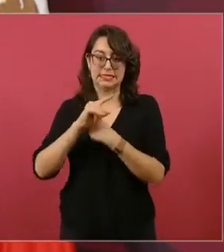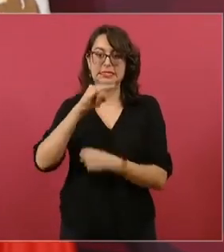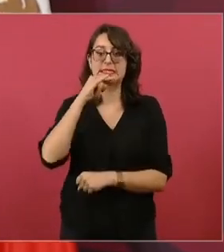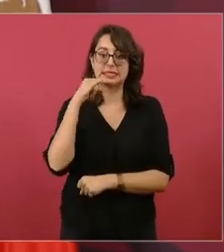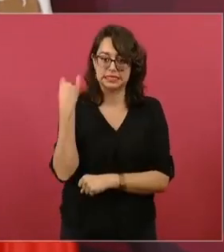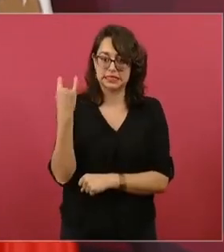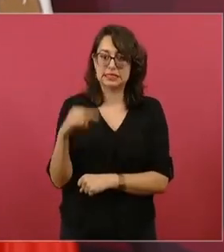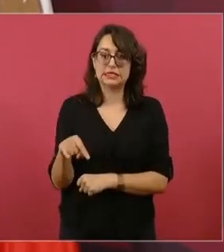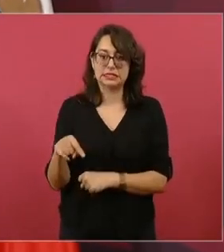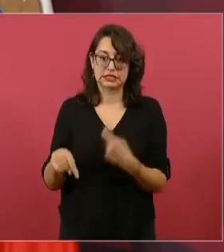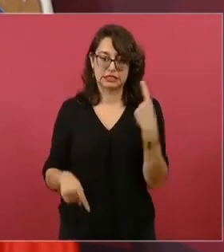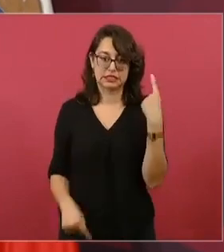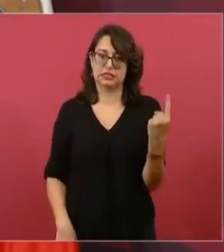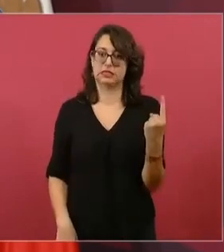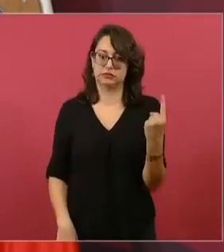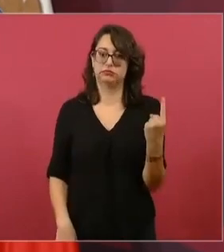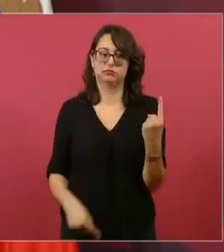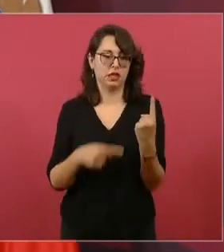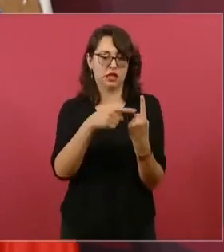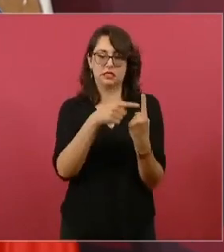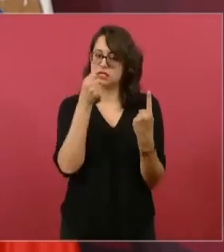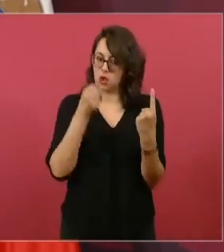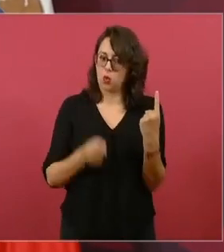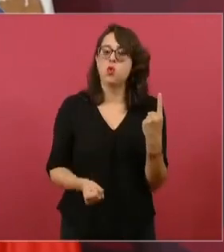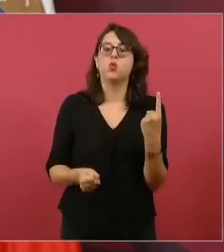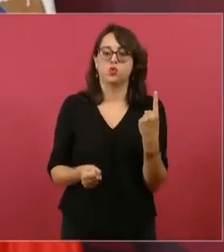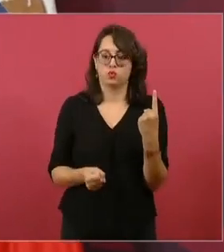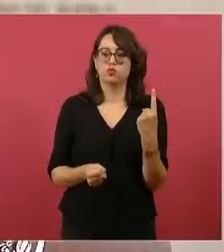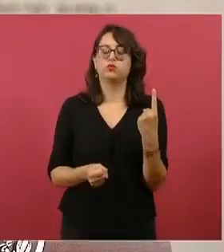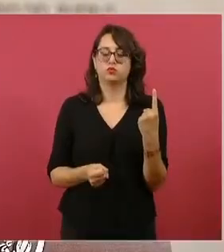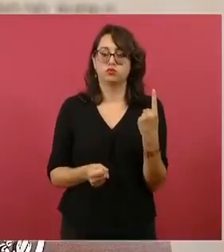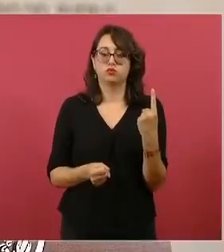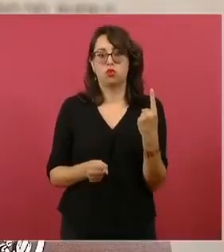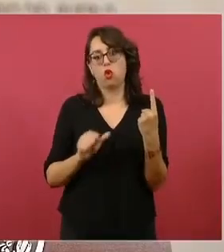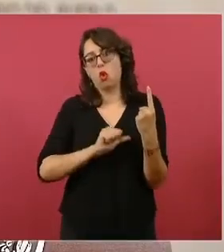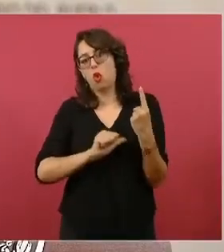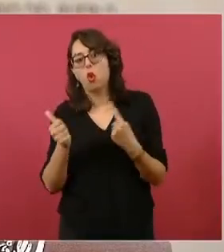resuelto lo de visitar otros países, pero